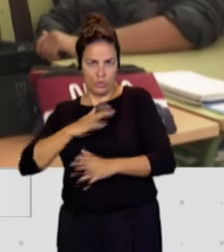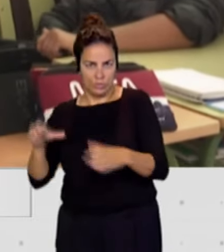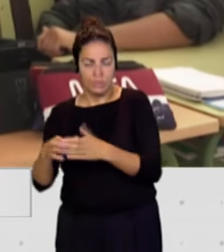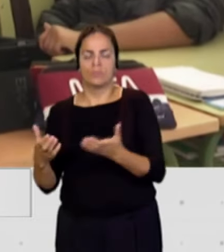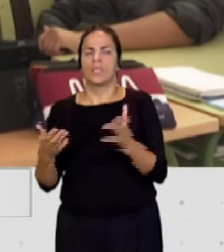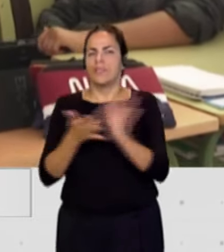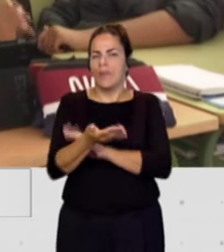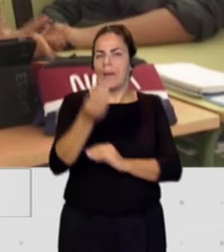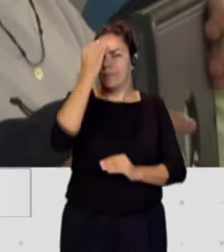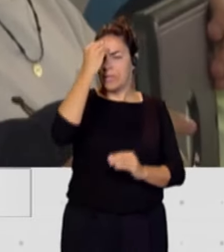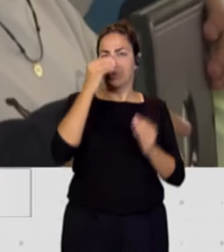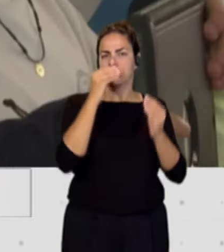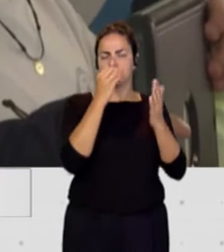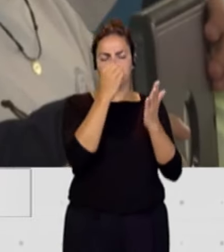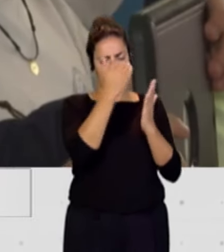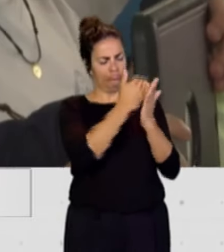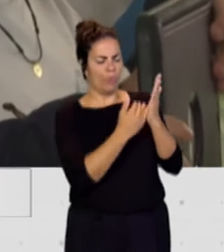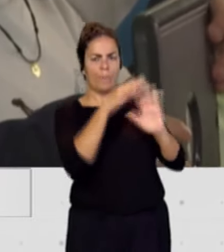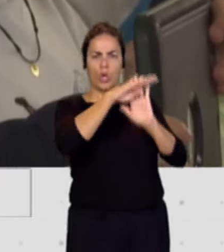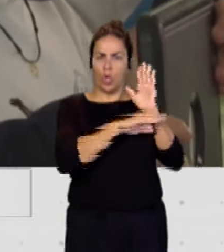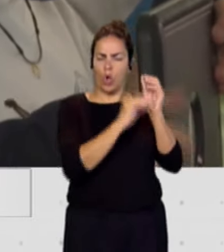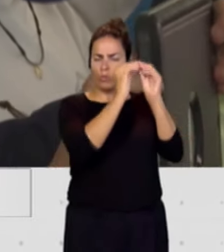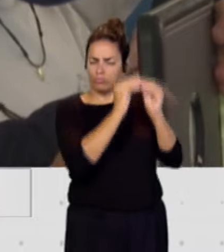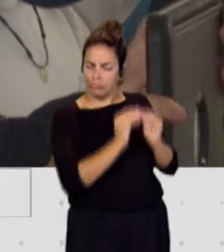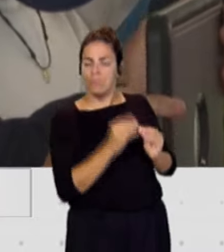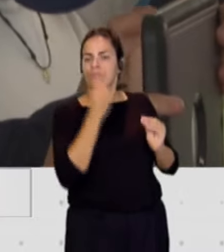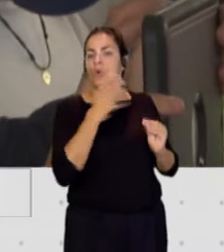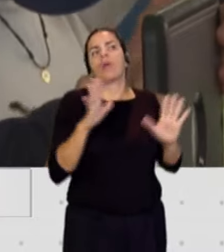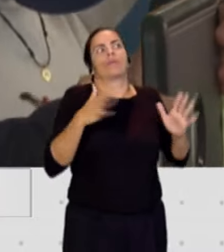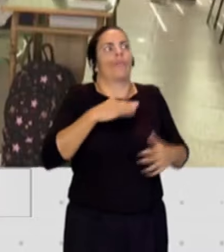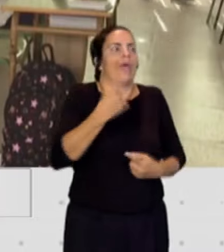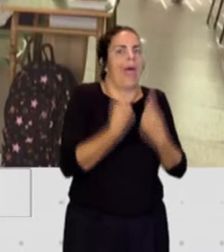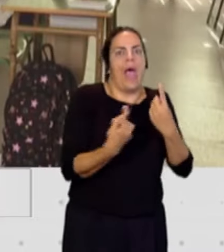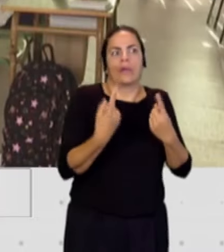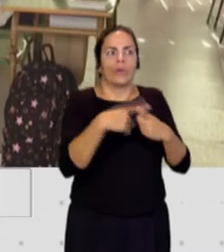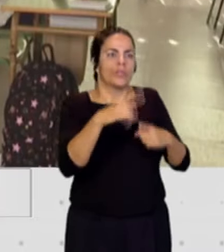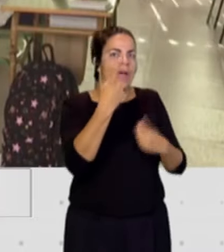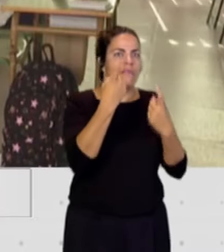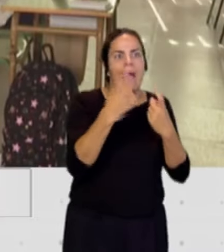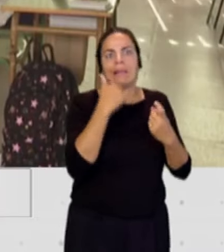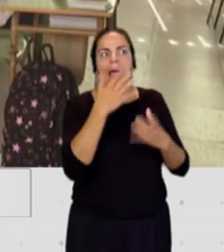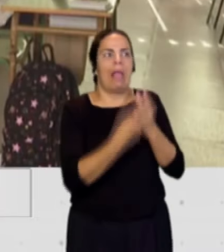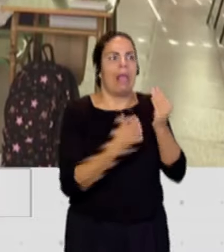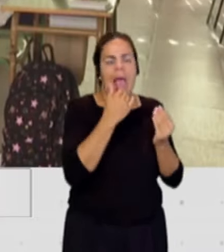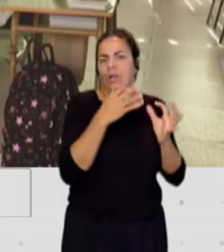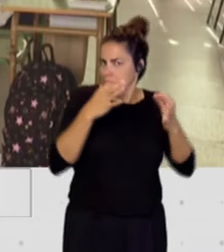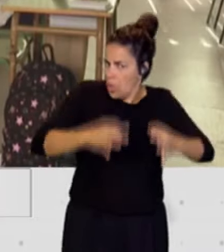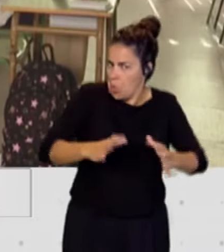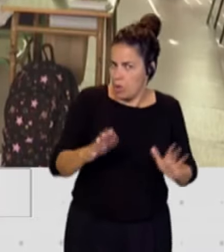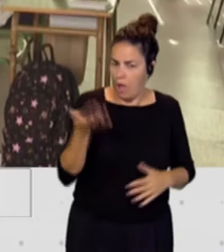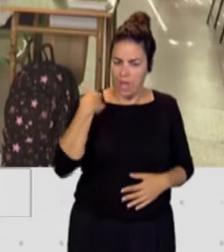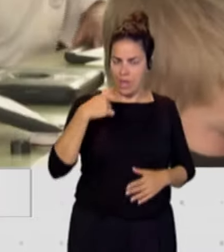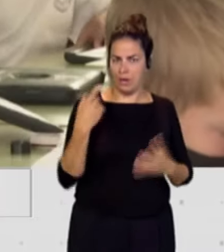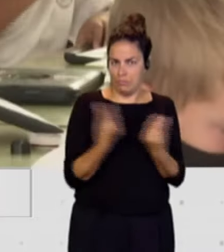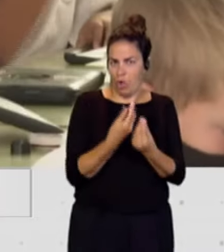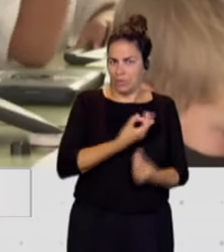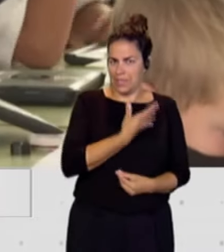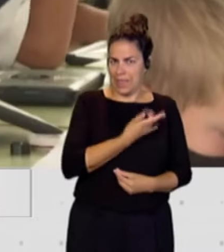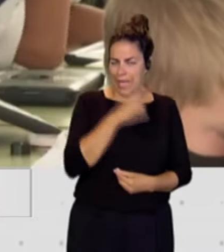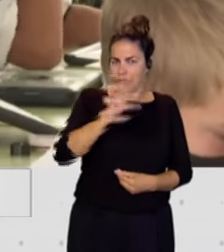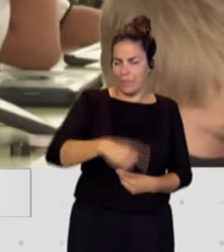que creo que muy bien hecho que probablemente tenga alguna laguna y ayer mismo también lo comentamos con los sindicatos por eso hablo de que